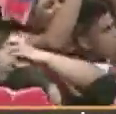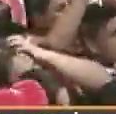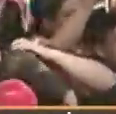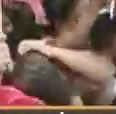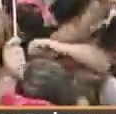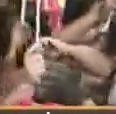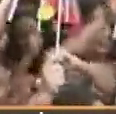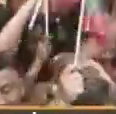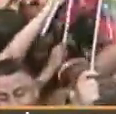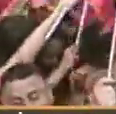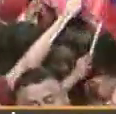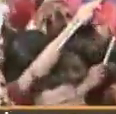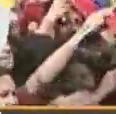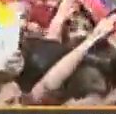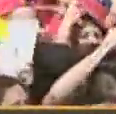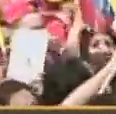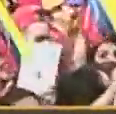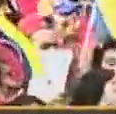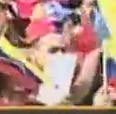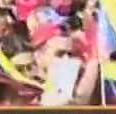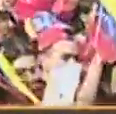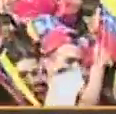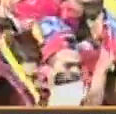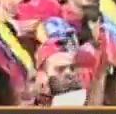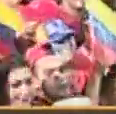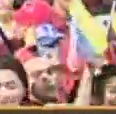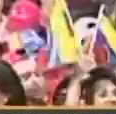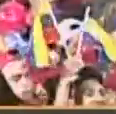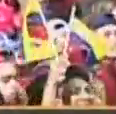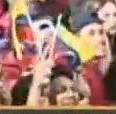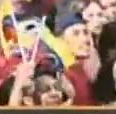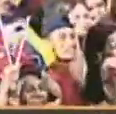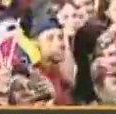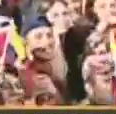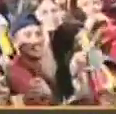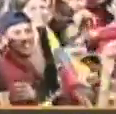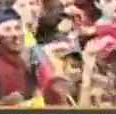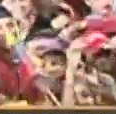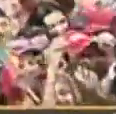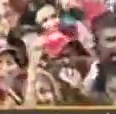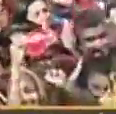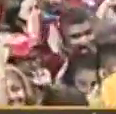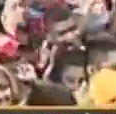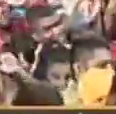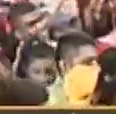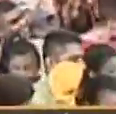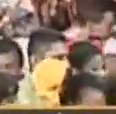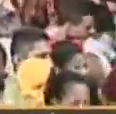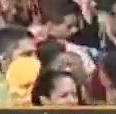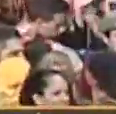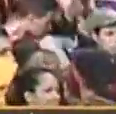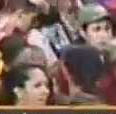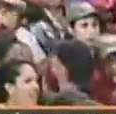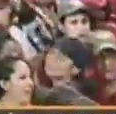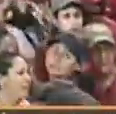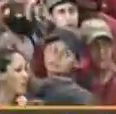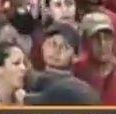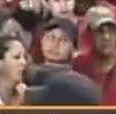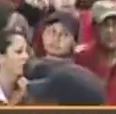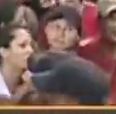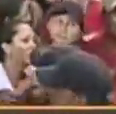donde entonces comenzó esta lluvia, pero la lluvia no detiene a toda la maquinaria revolucionaria y a todo ese pueblo que viene a respaldar al